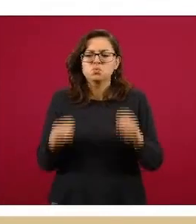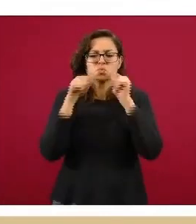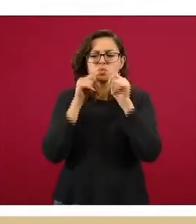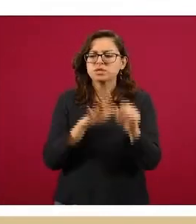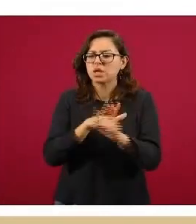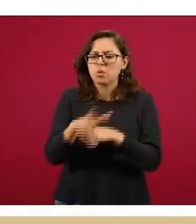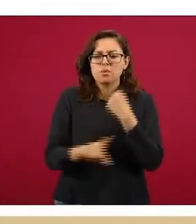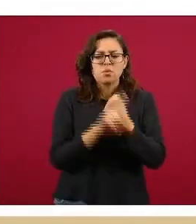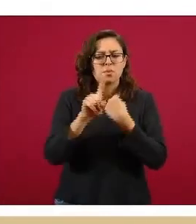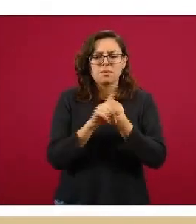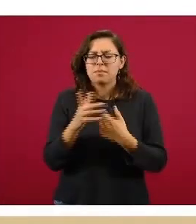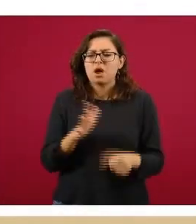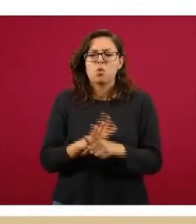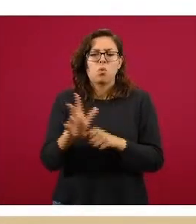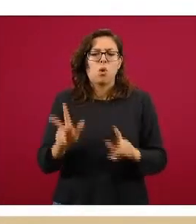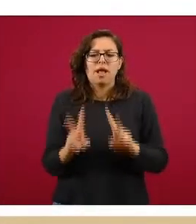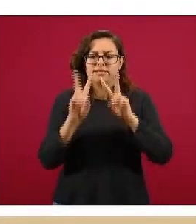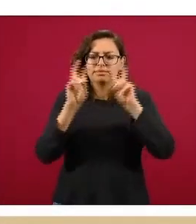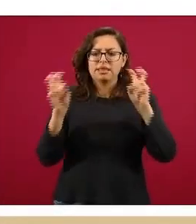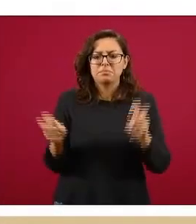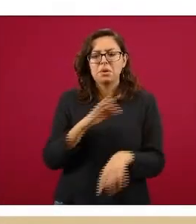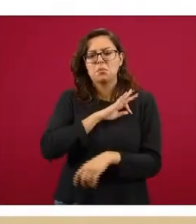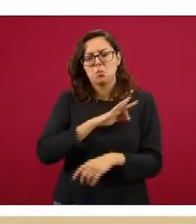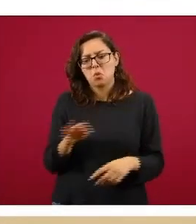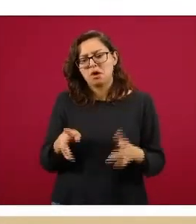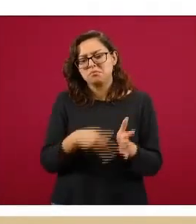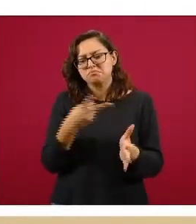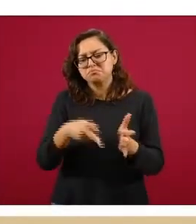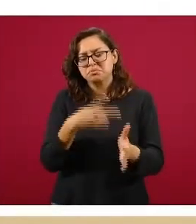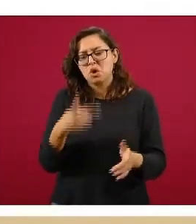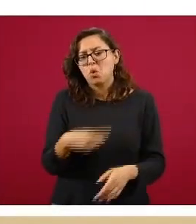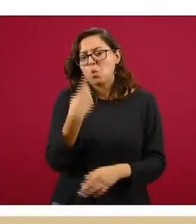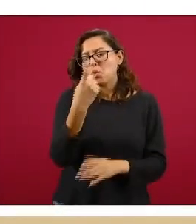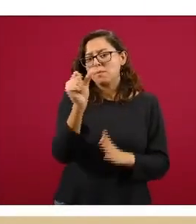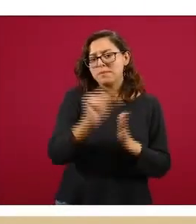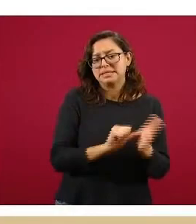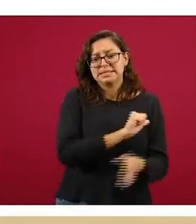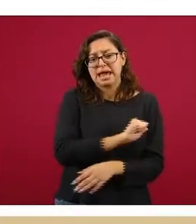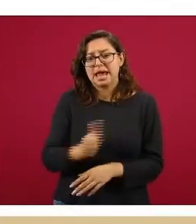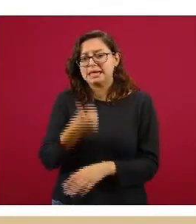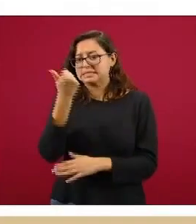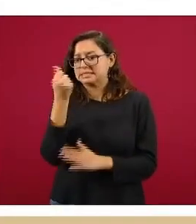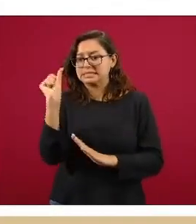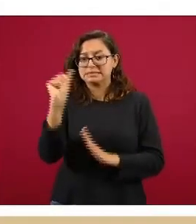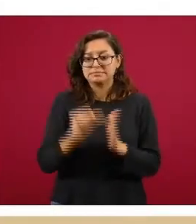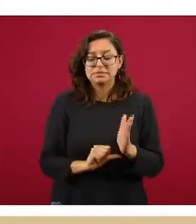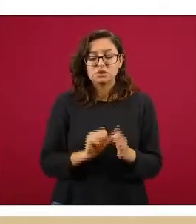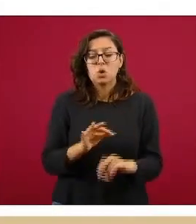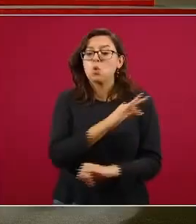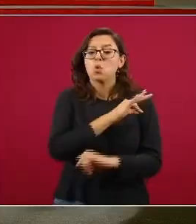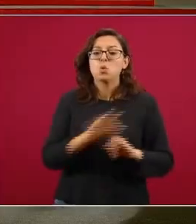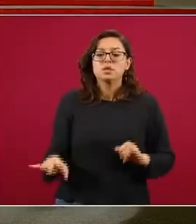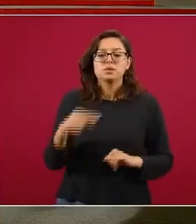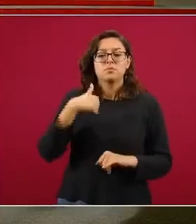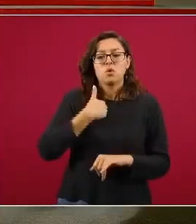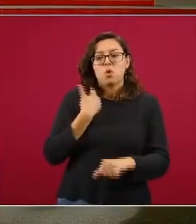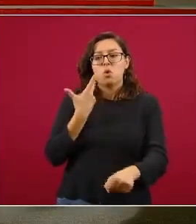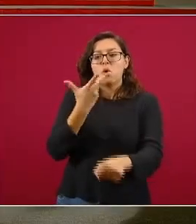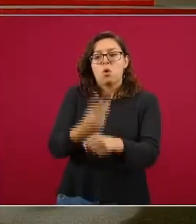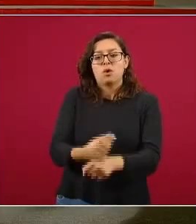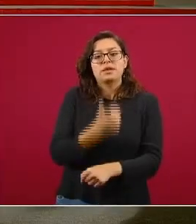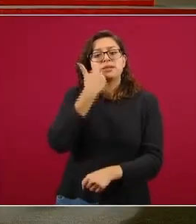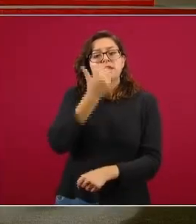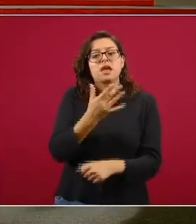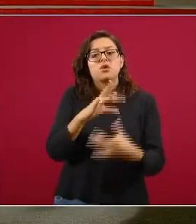problema que traiga. Pueden ser de 2 hasta 10 sesiones, de 1 mes hasta 6 meses. Para cerrar mi participación, quiero decir que es muy importante